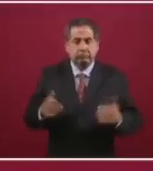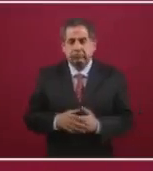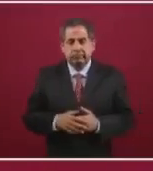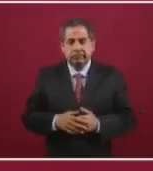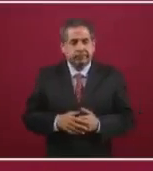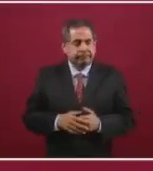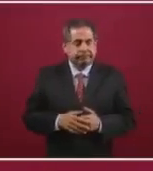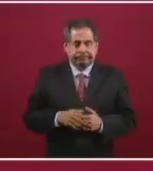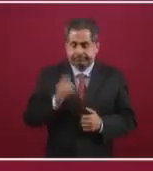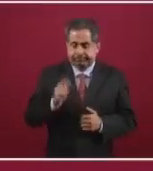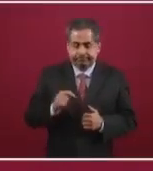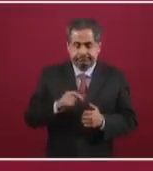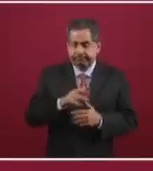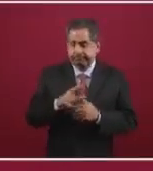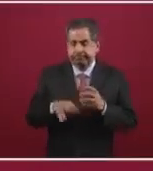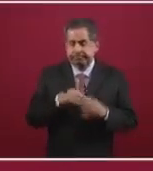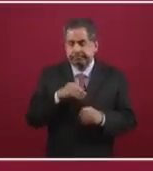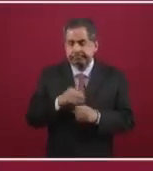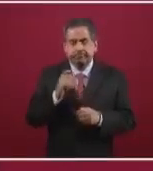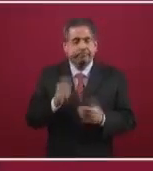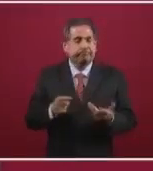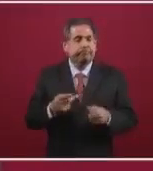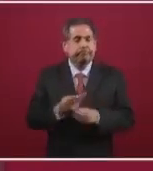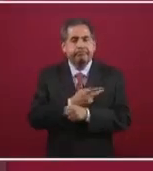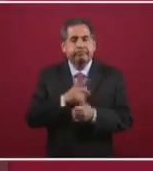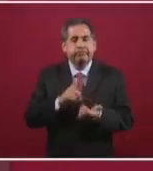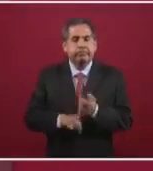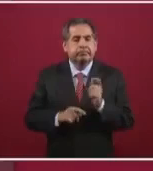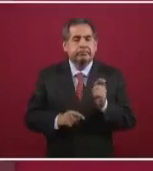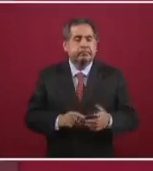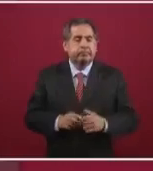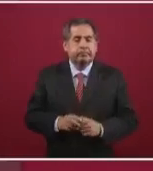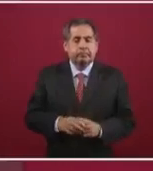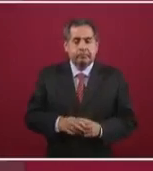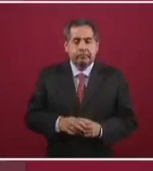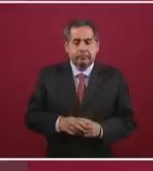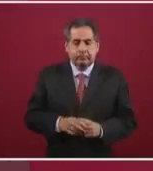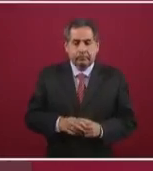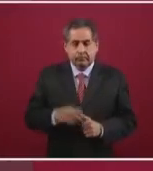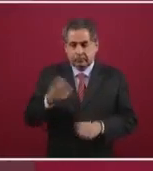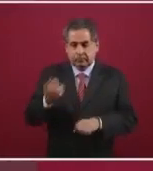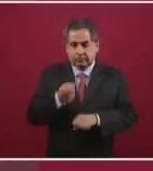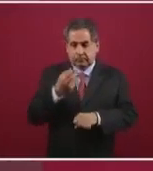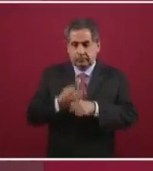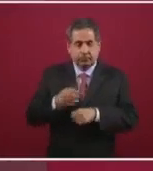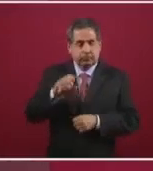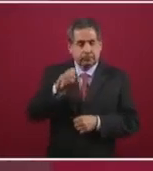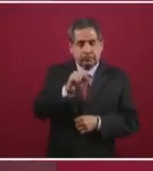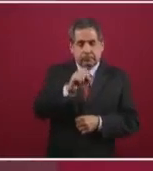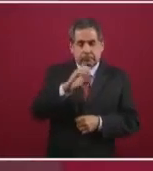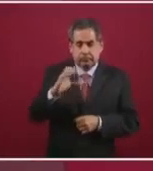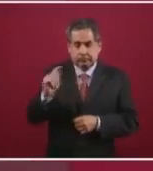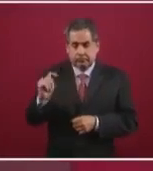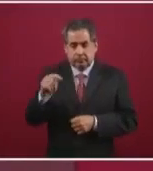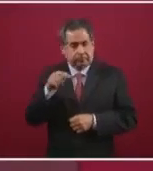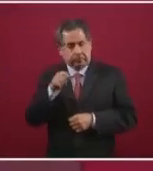todo lo que pasó en la Secretaría de Comunicaciones,